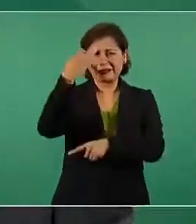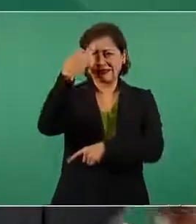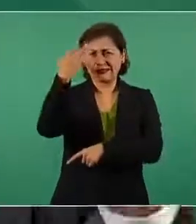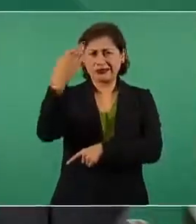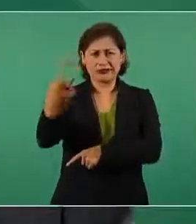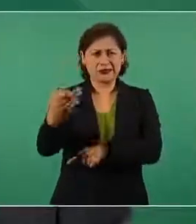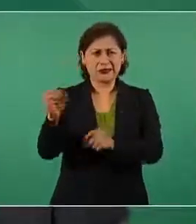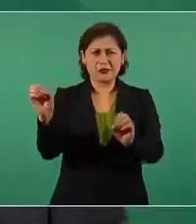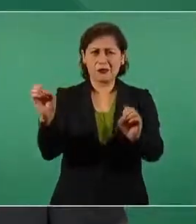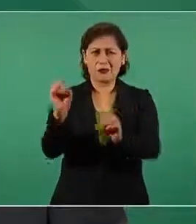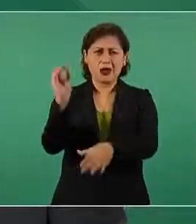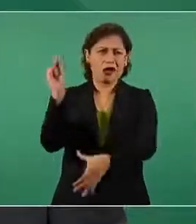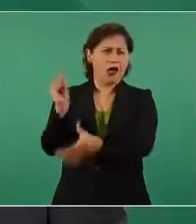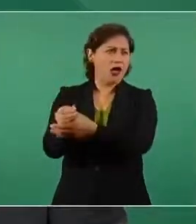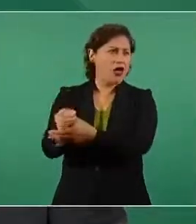nada.